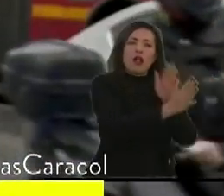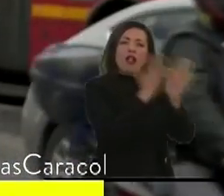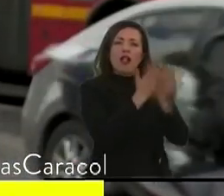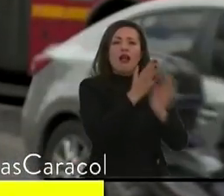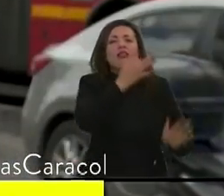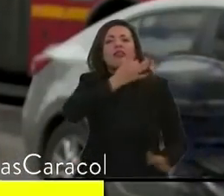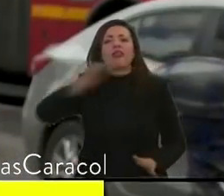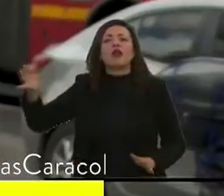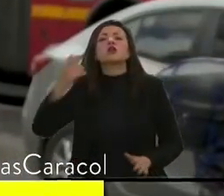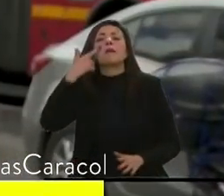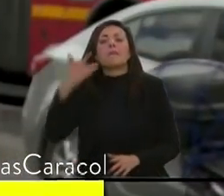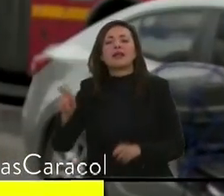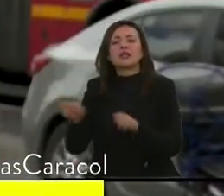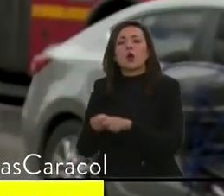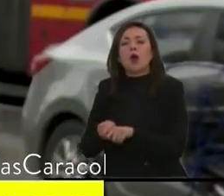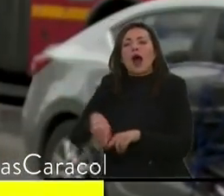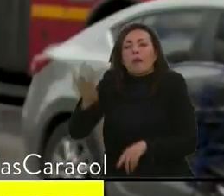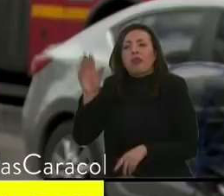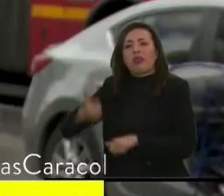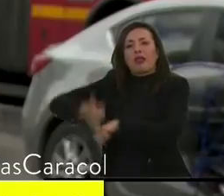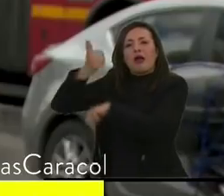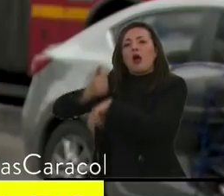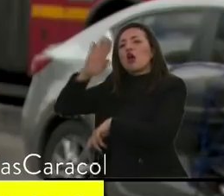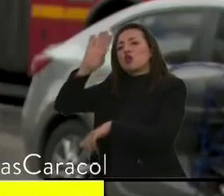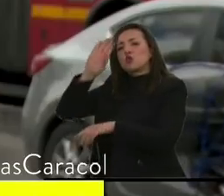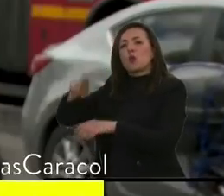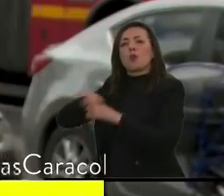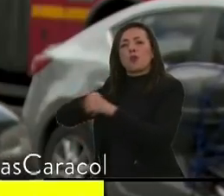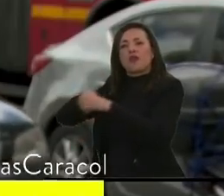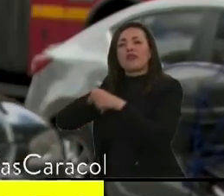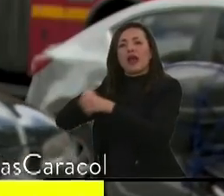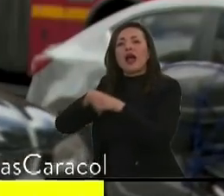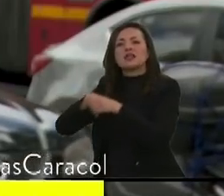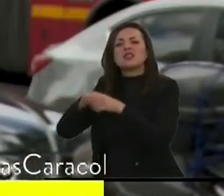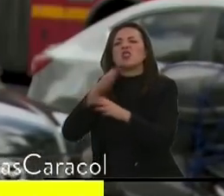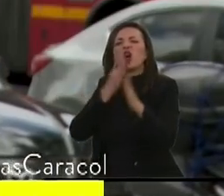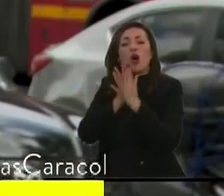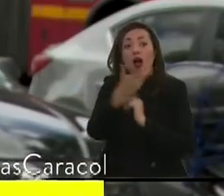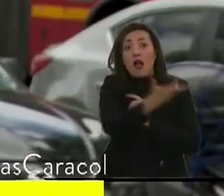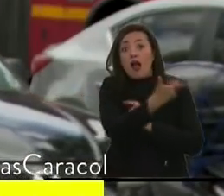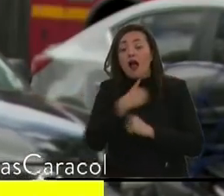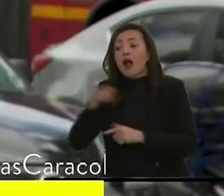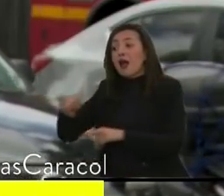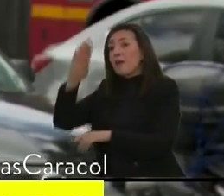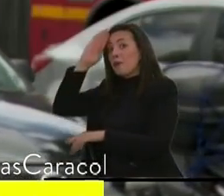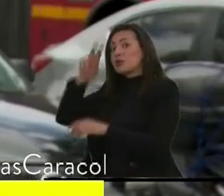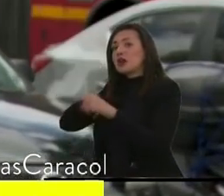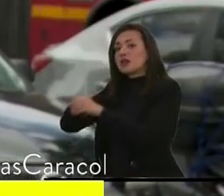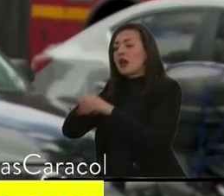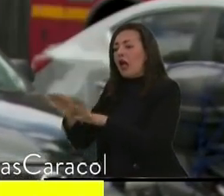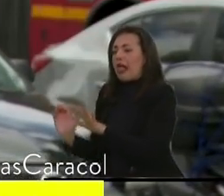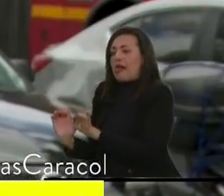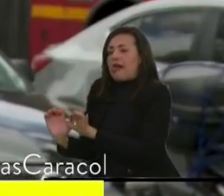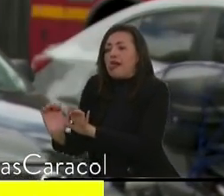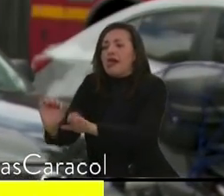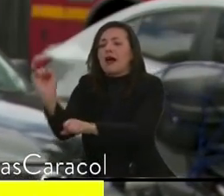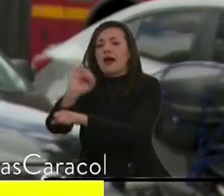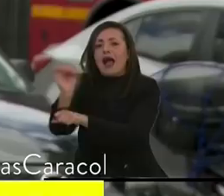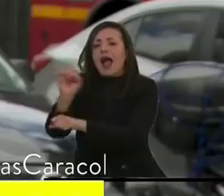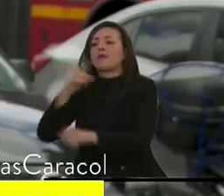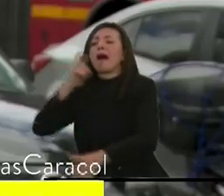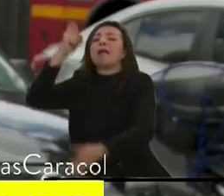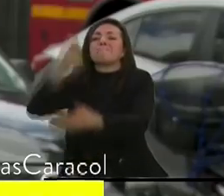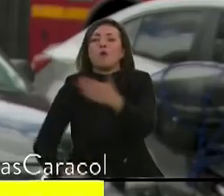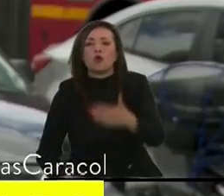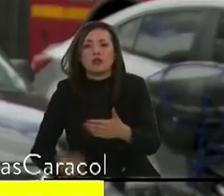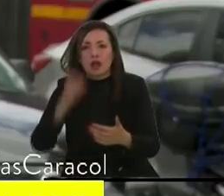de la Policía de Tránsito, donde él indica que le inmovilizan su vehículo en un procedimiento irregular. La Policía